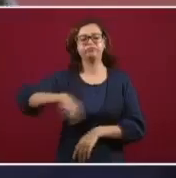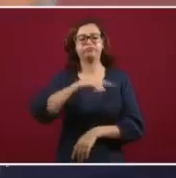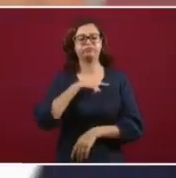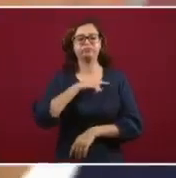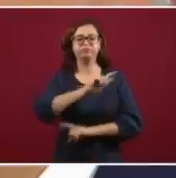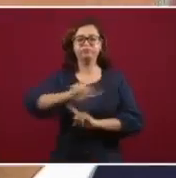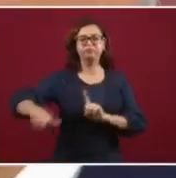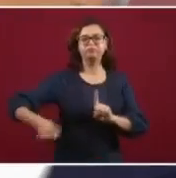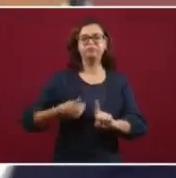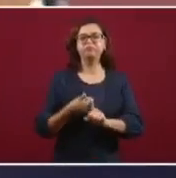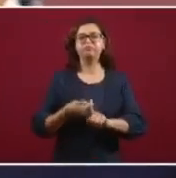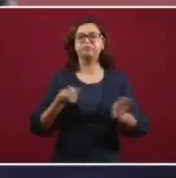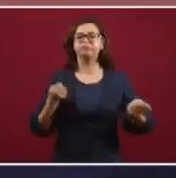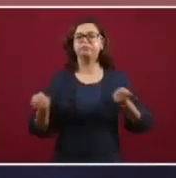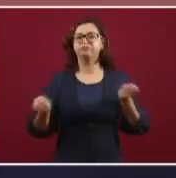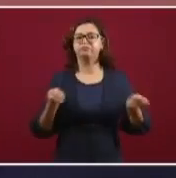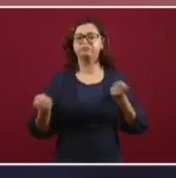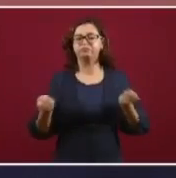porque